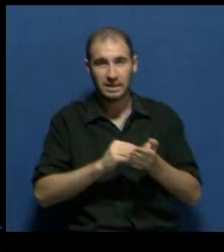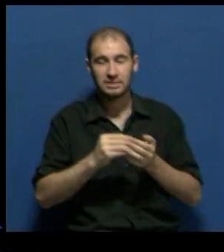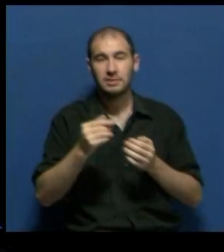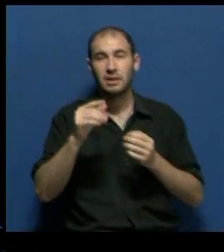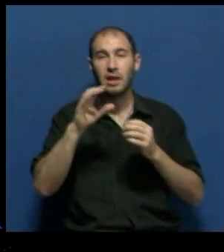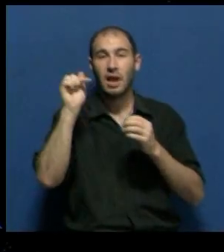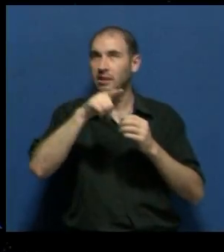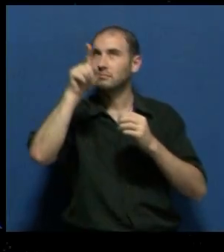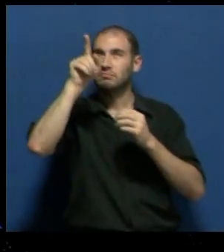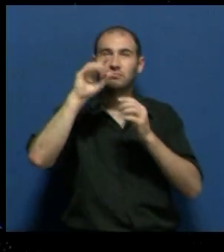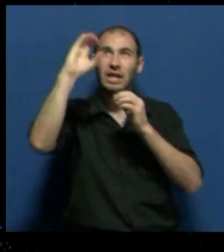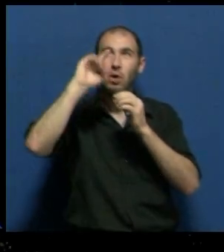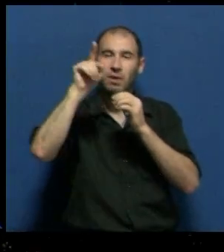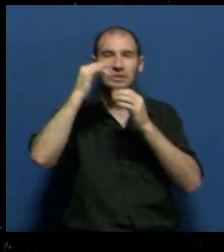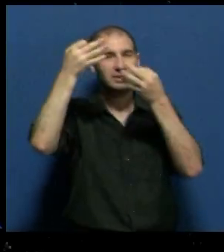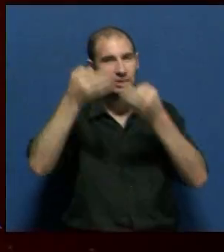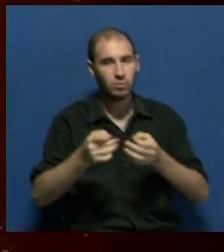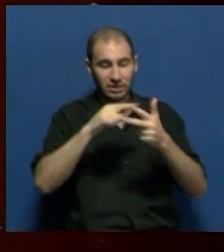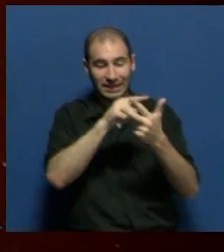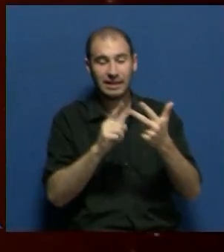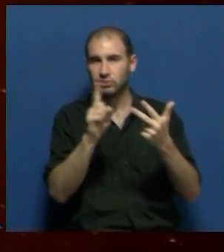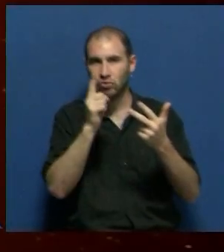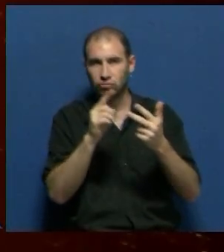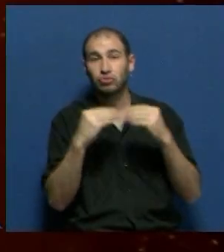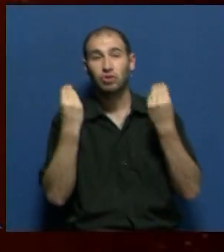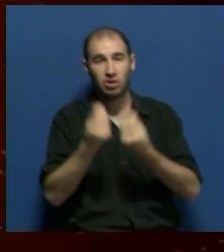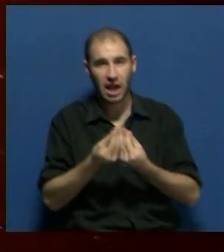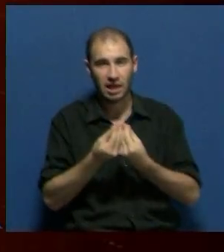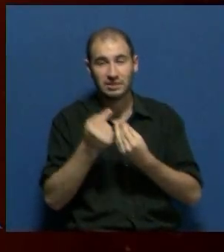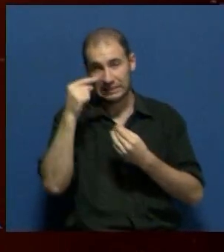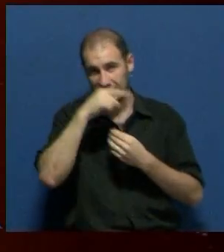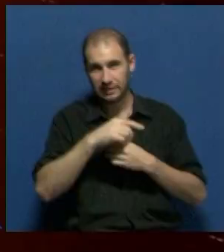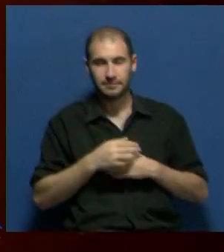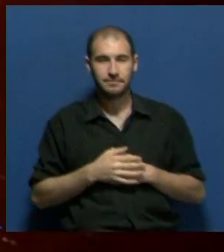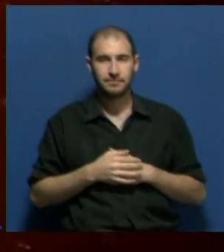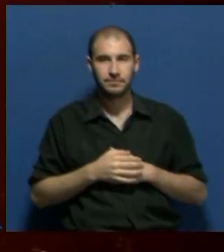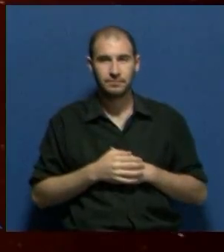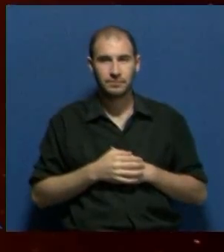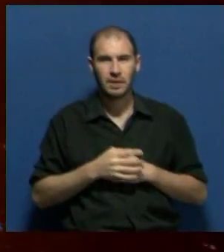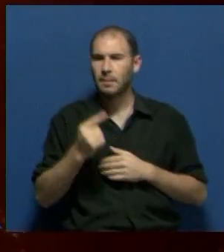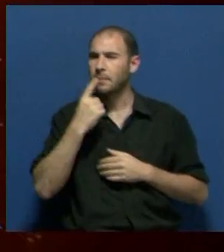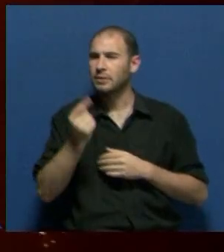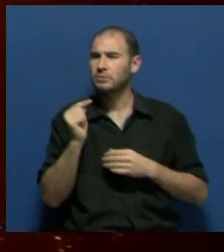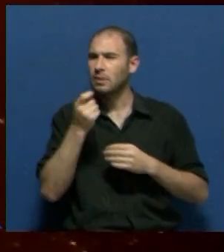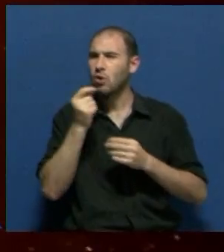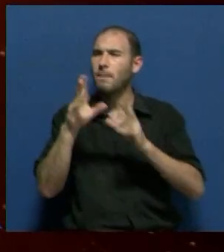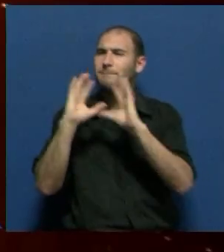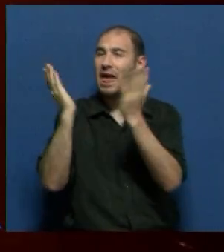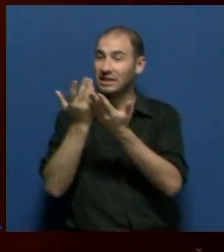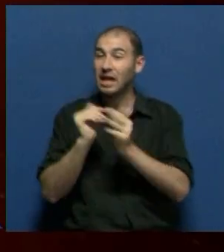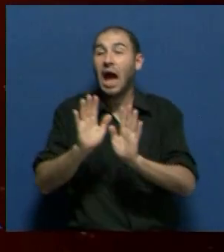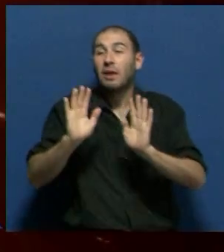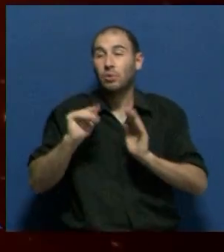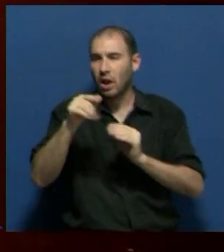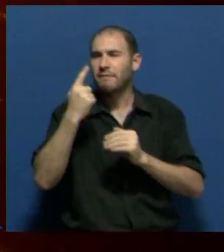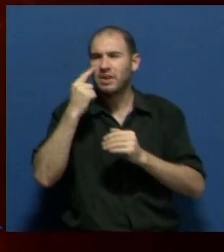que confirmó no que eran 3, sino que verdaderamente eran 7. ¿Y cómo se llega a la conclusión de que son planetas que podrían llegar